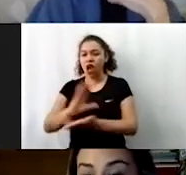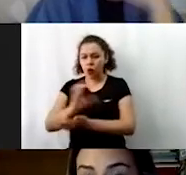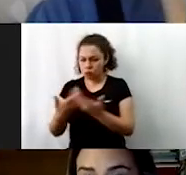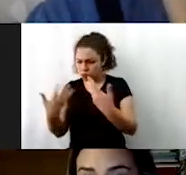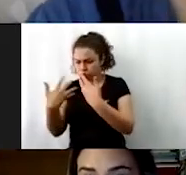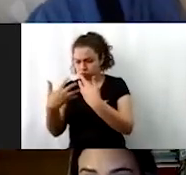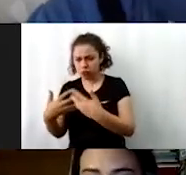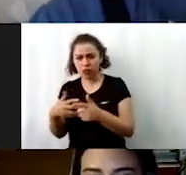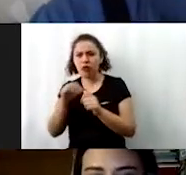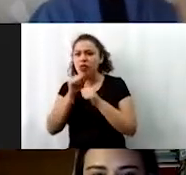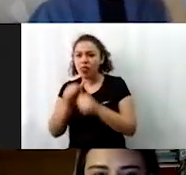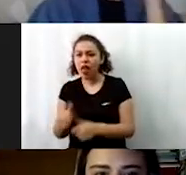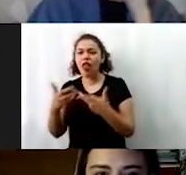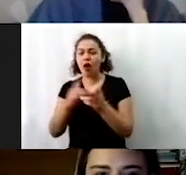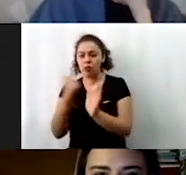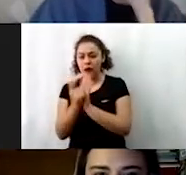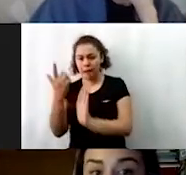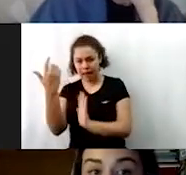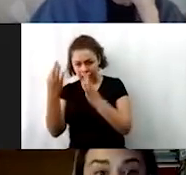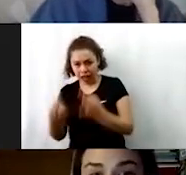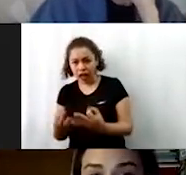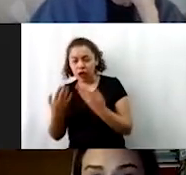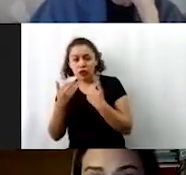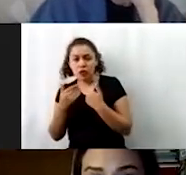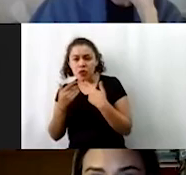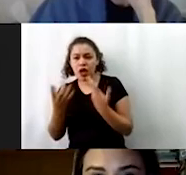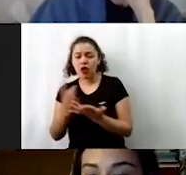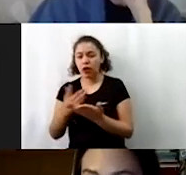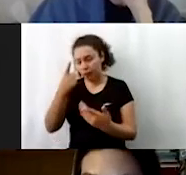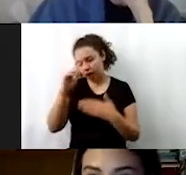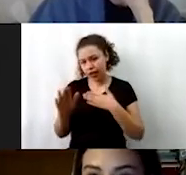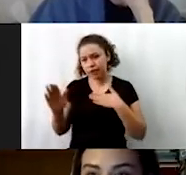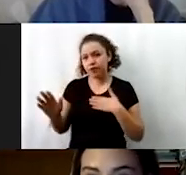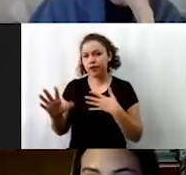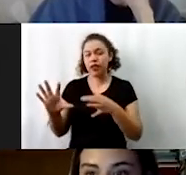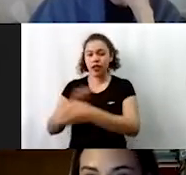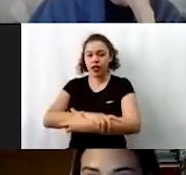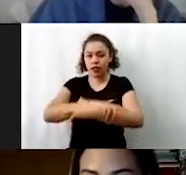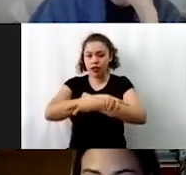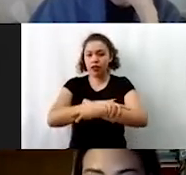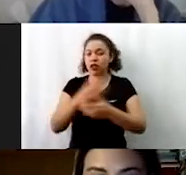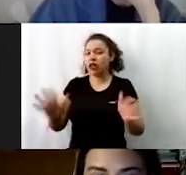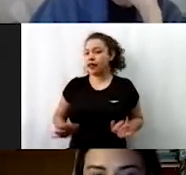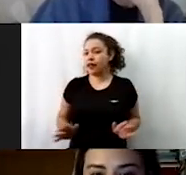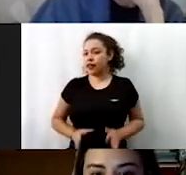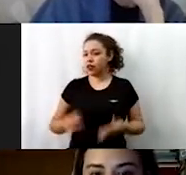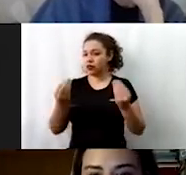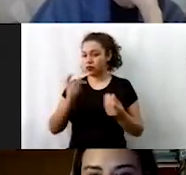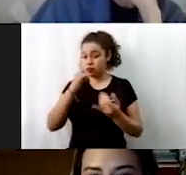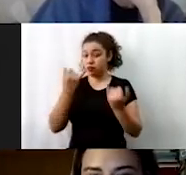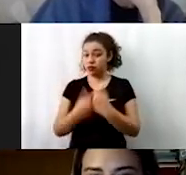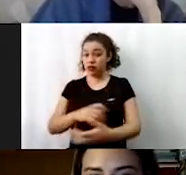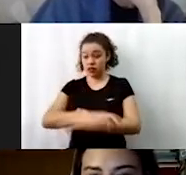un documento legal, ¿no? Entonces, hay muchos tipos de alianzas. En efecto, las alianzas sí sirven